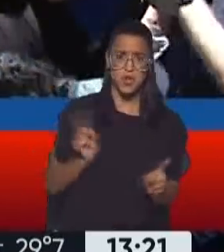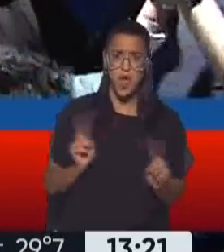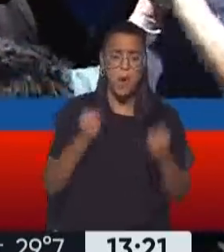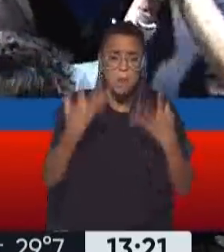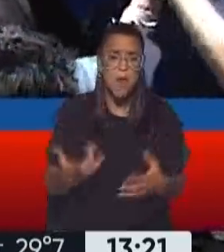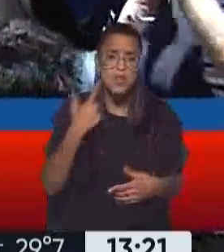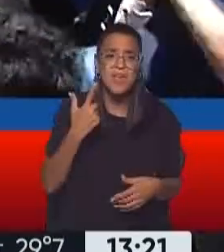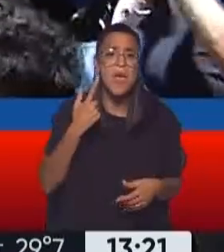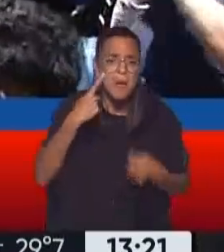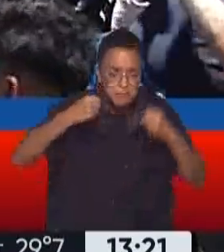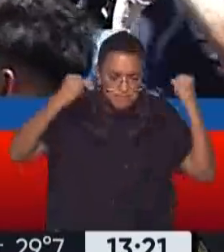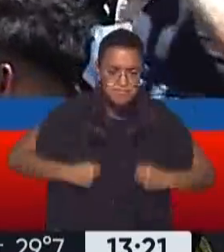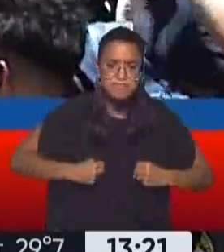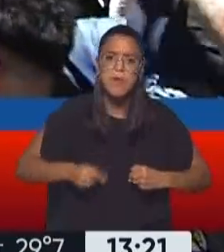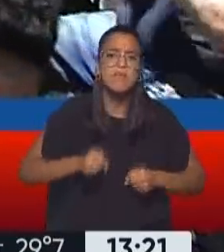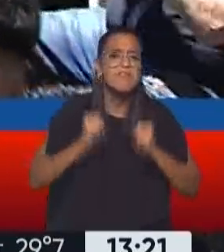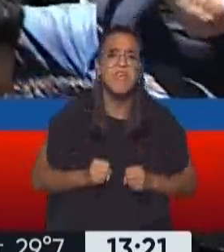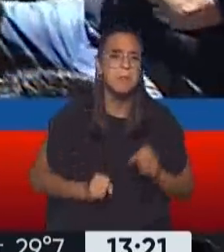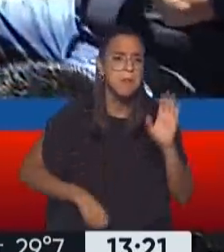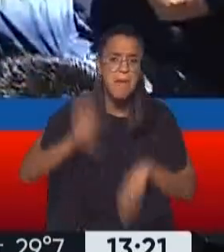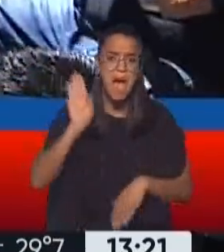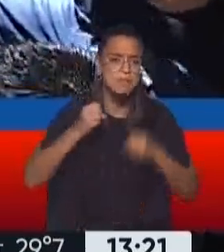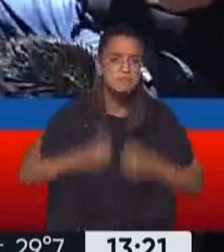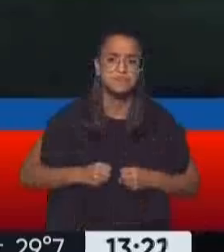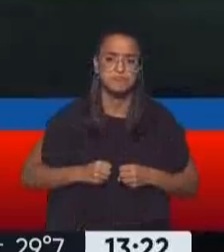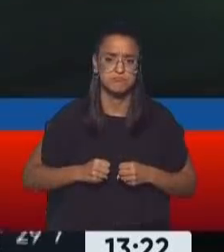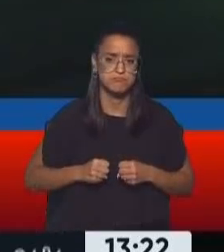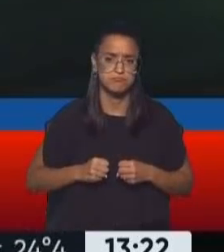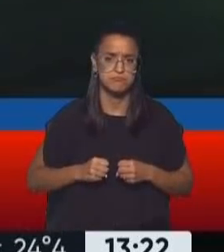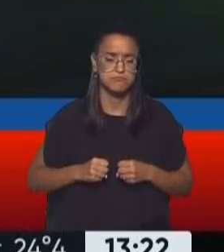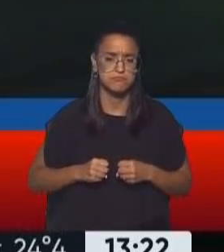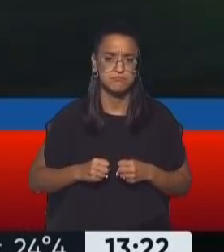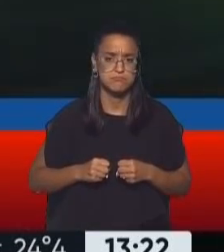nuestras convicciones están más firmes que nunca.